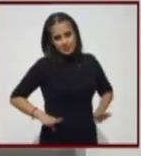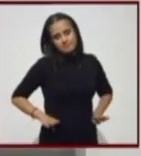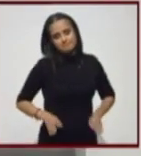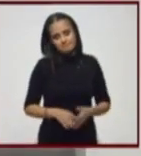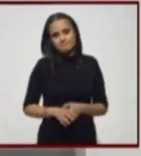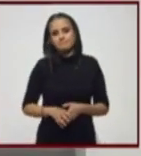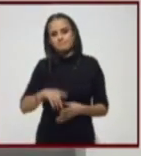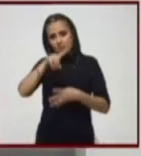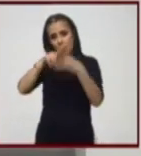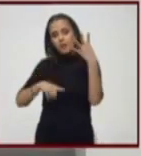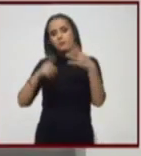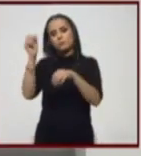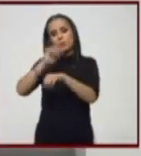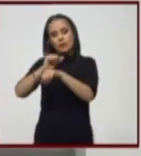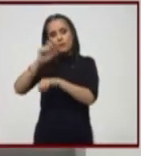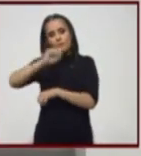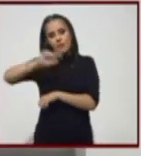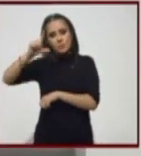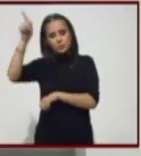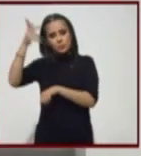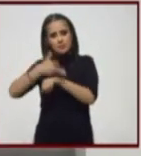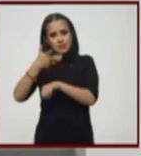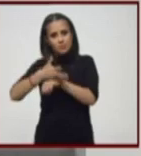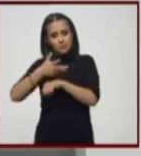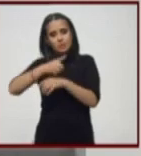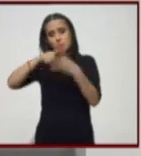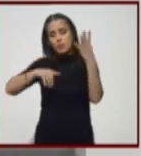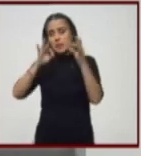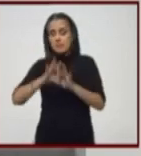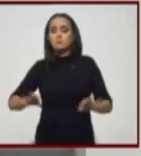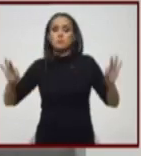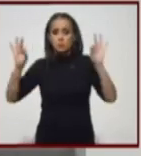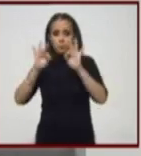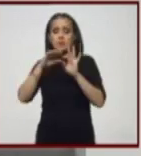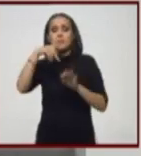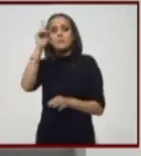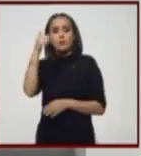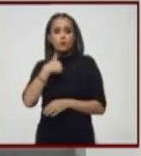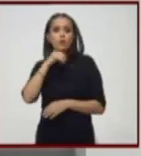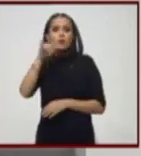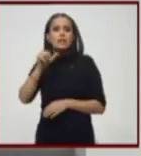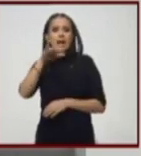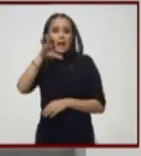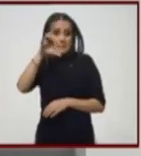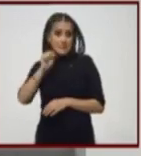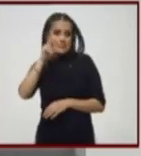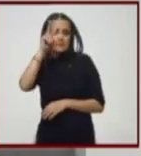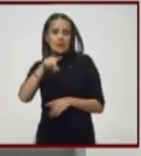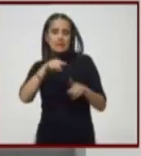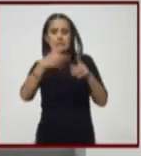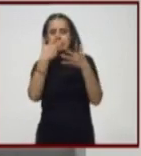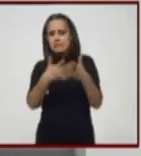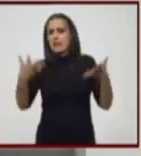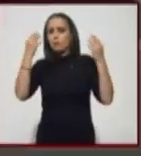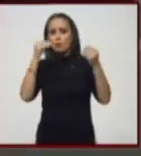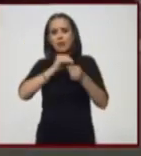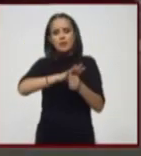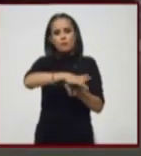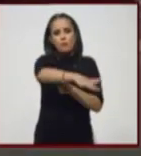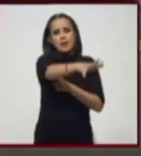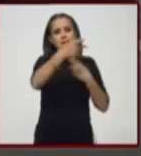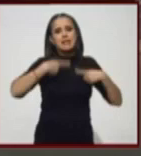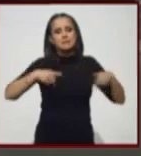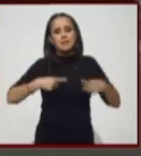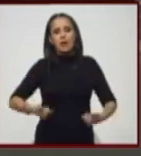sobre todo quizás este de estos que mencionas todos con una enorme importancia pero me da impresión de que james dean tuvo una enorme enorme influencia en la vida